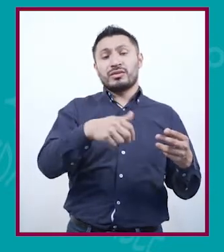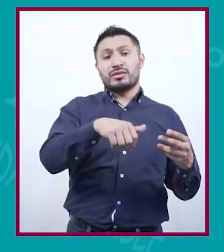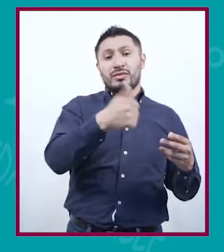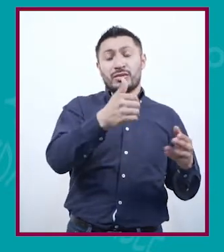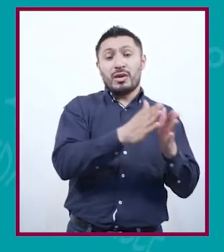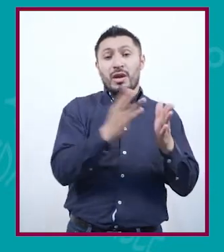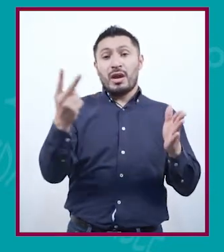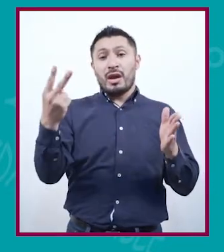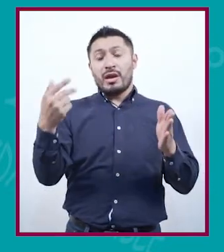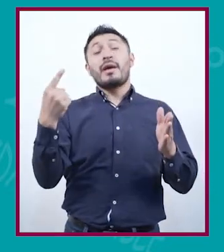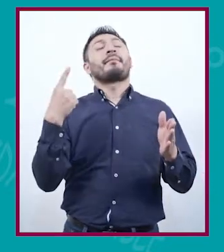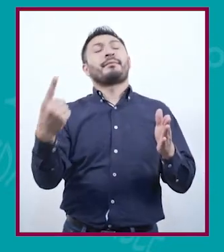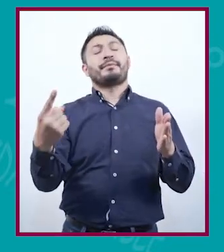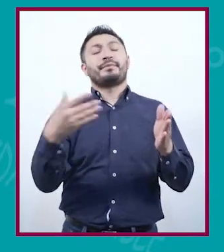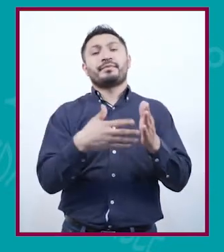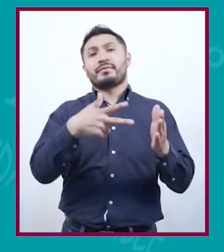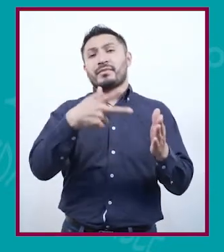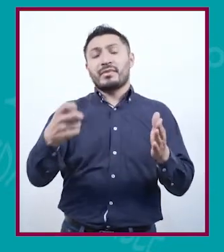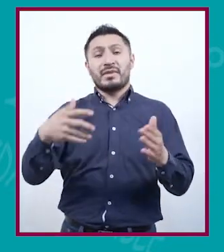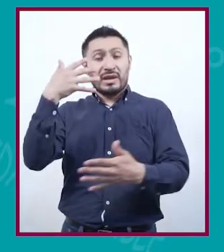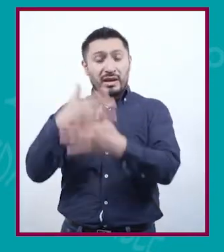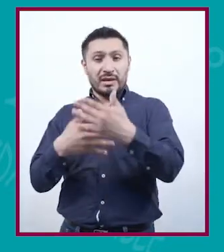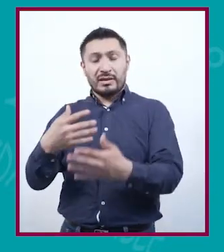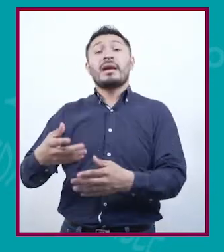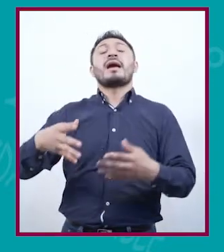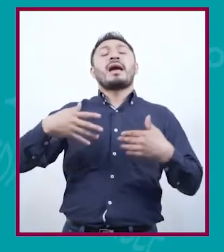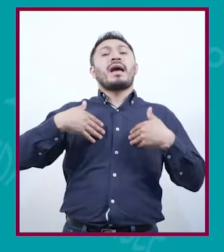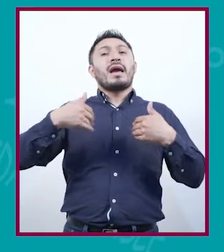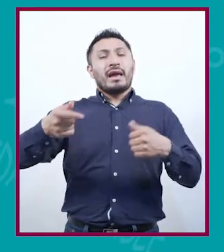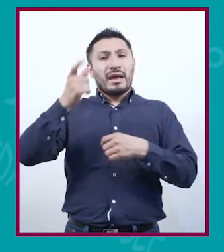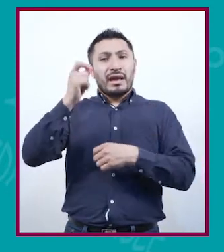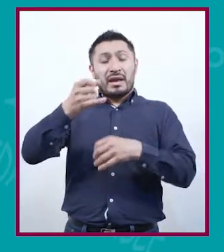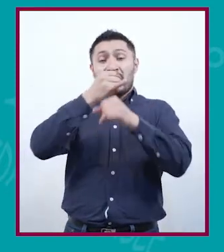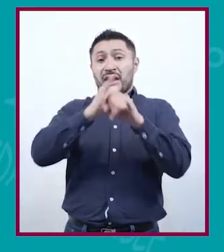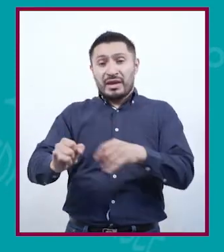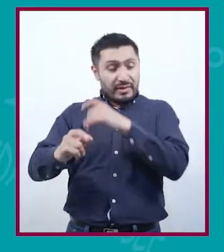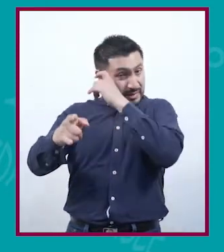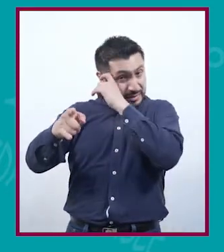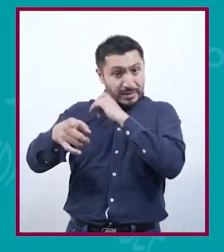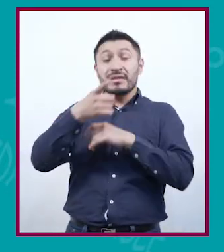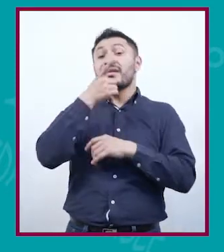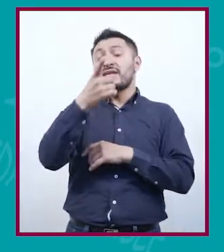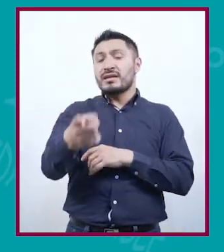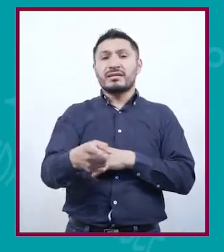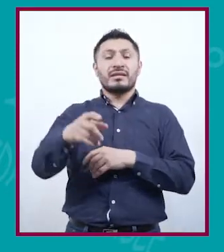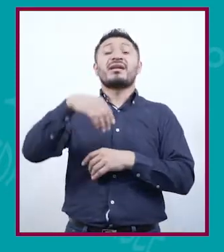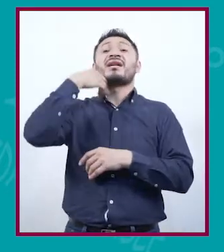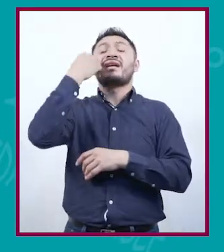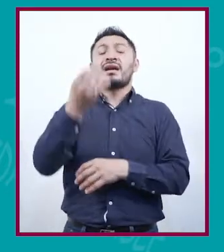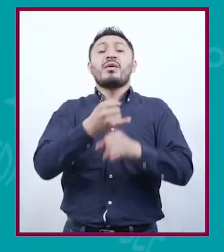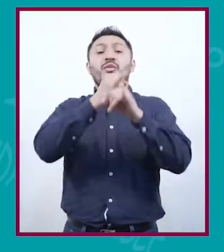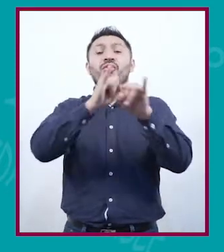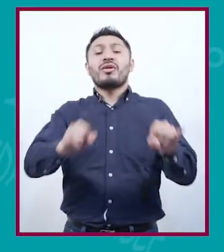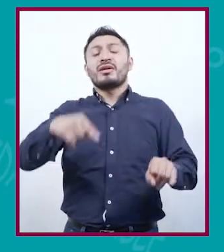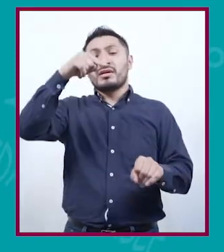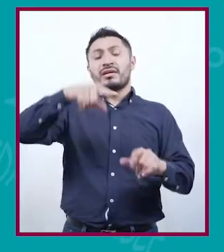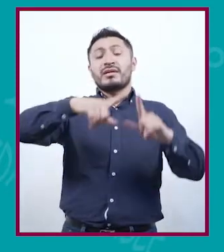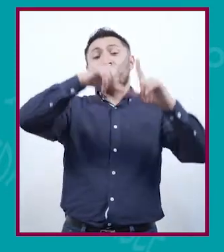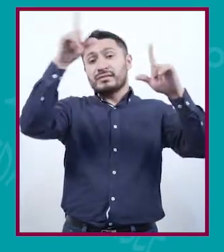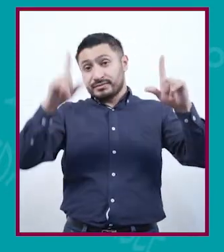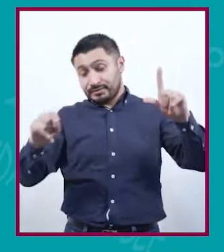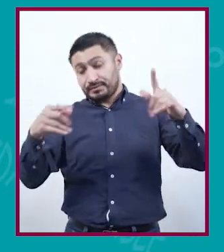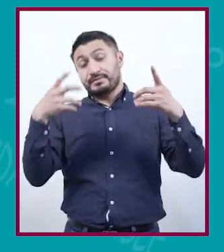desarrollando, conceptualizó lo que era la independencia, fue el que remarcó que queríamos una autonomía en el